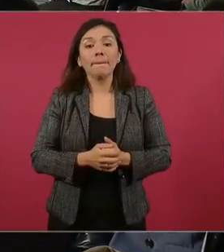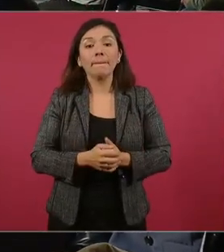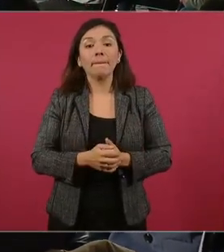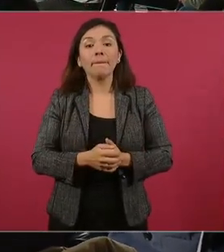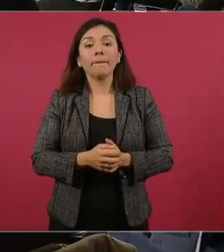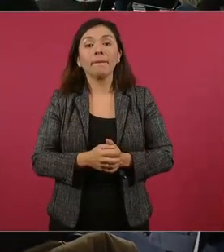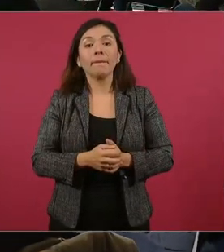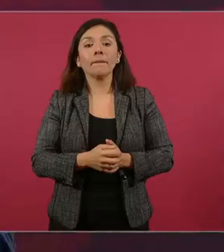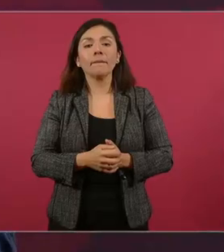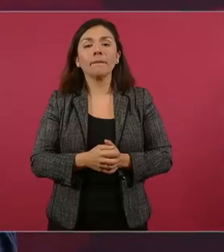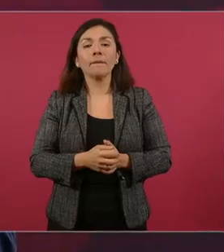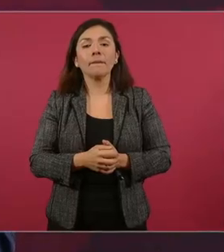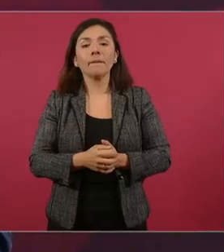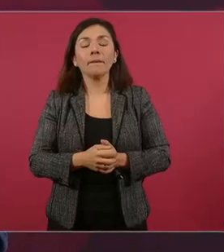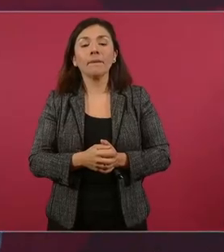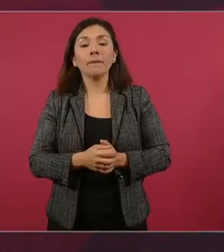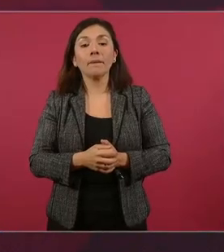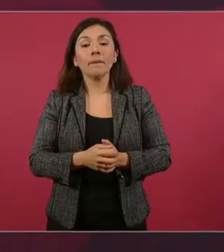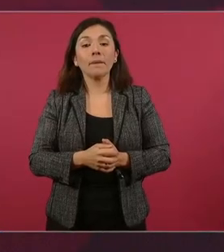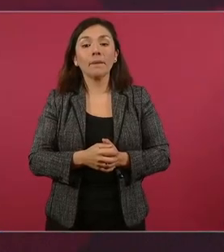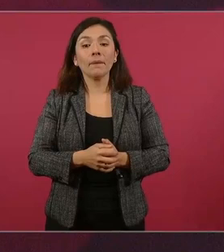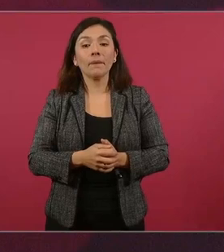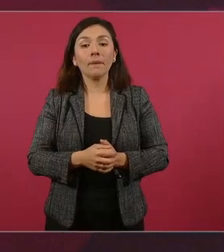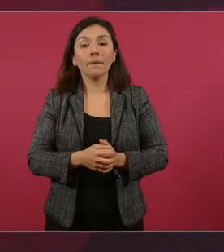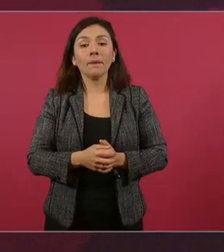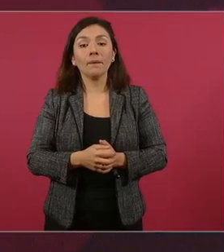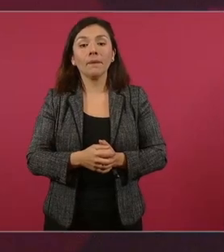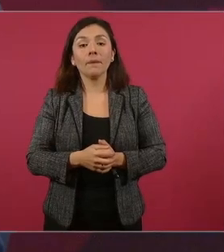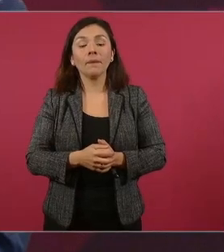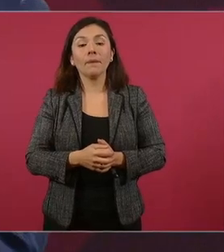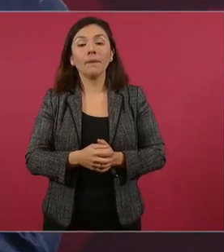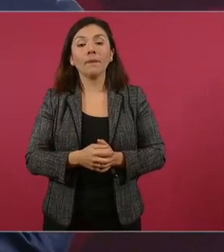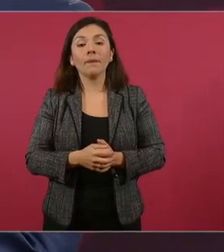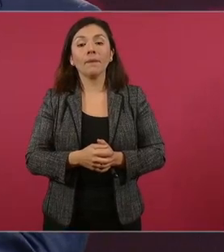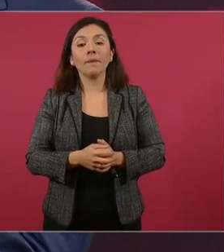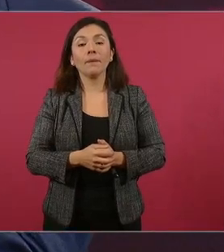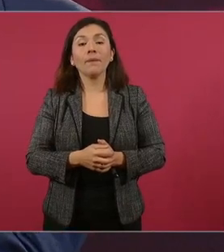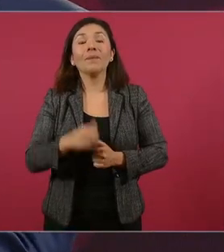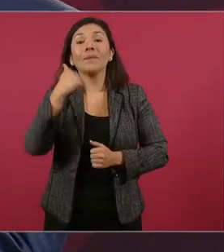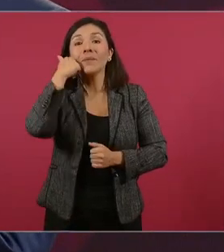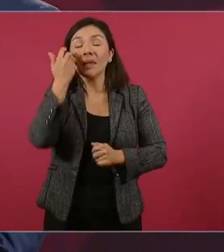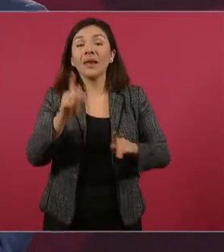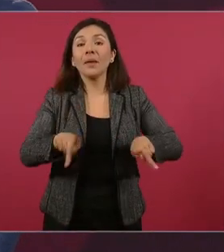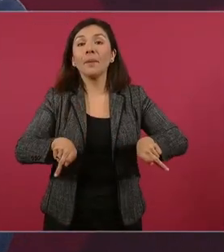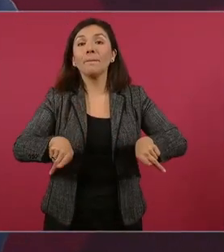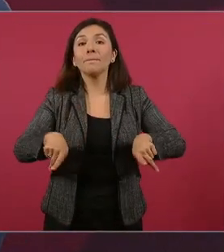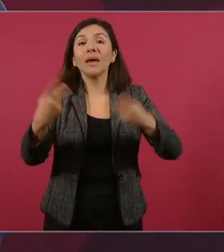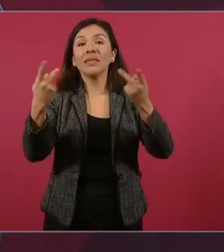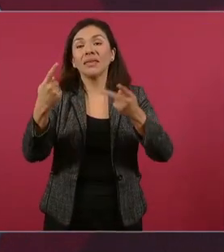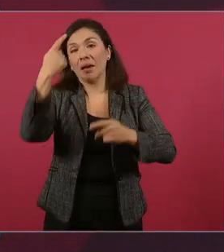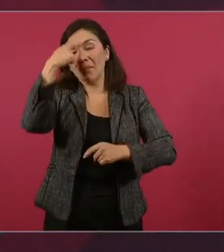echaron abajo lo de la venta de los vapeadores,